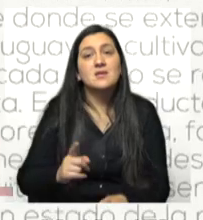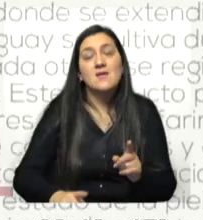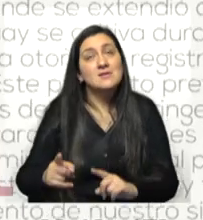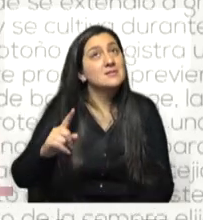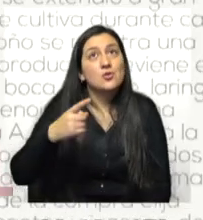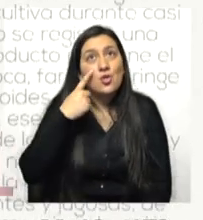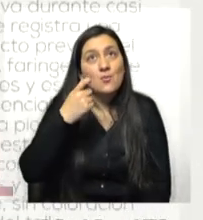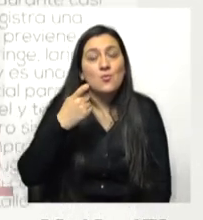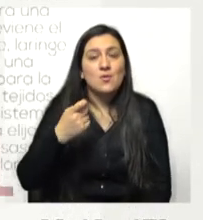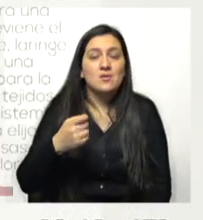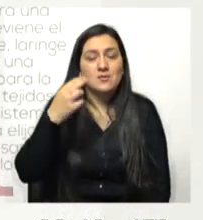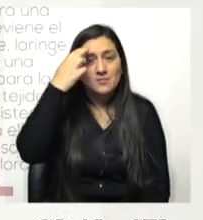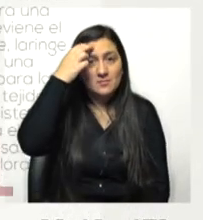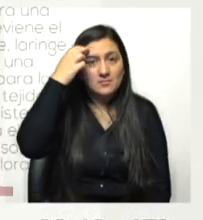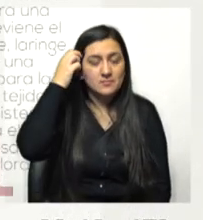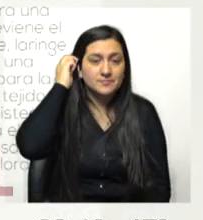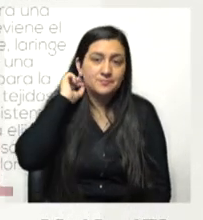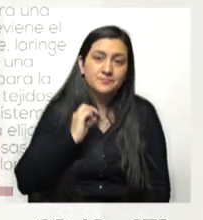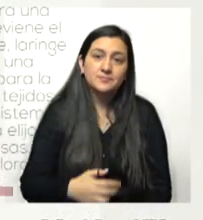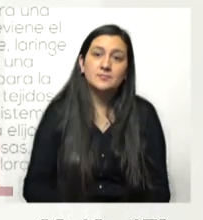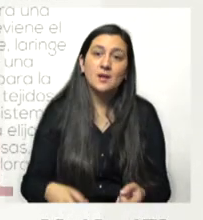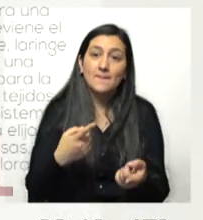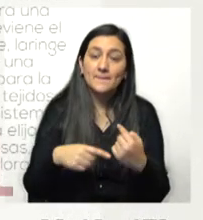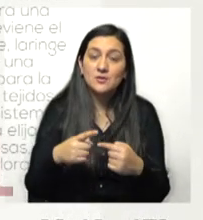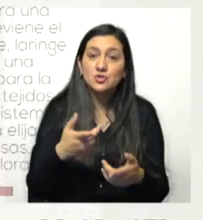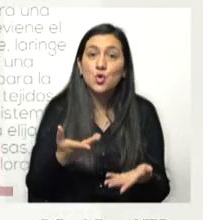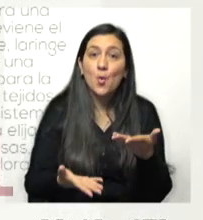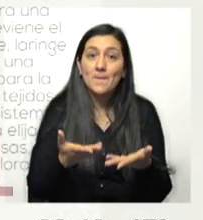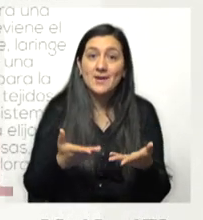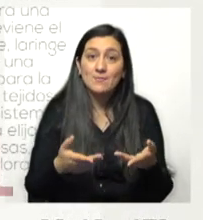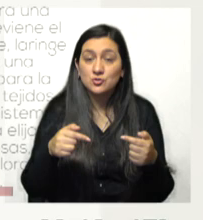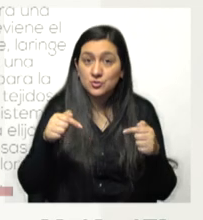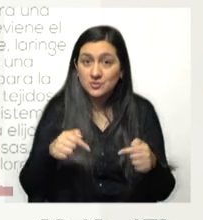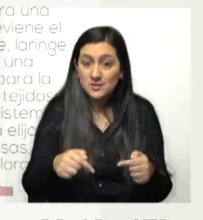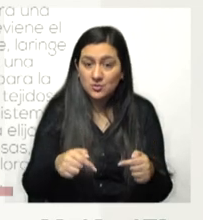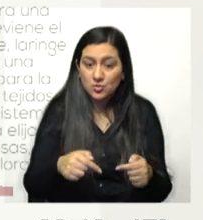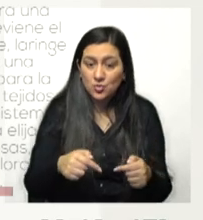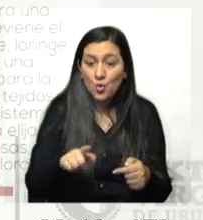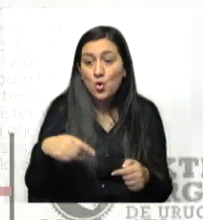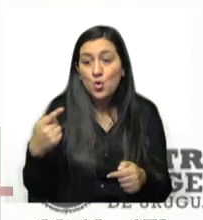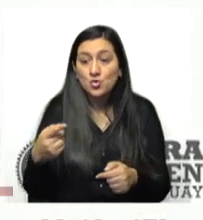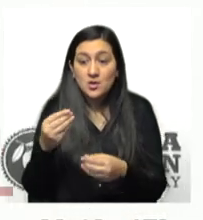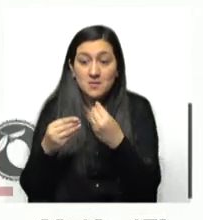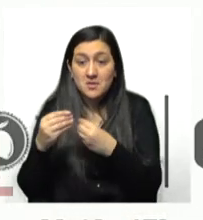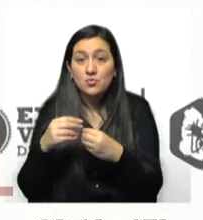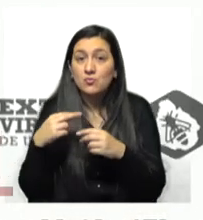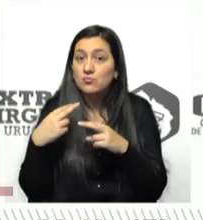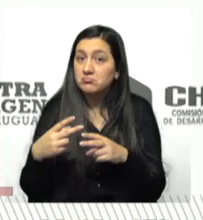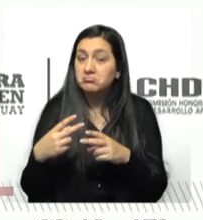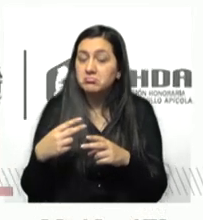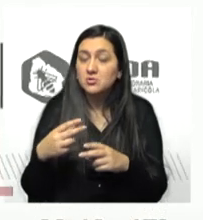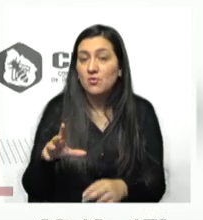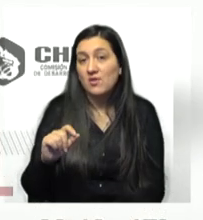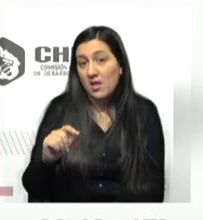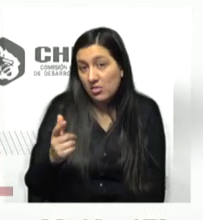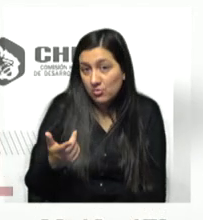cuenta, digamos, si lo vemos como consumidor, digamos, pero que si lo comparamos estos rubros con otros rubros alimenticios especialmente, siguen siendo relativamente